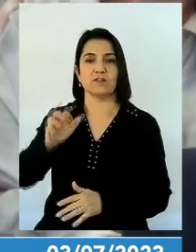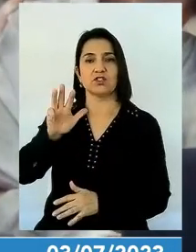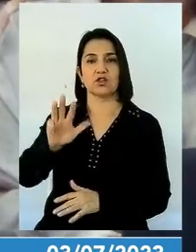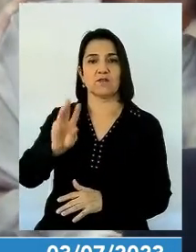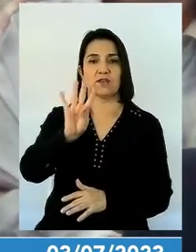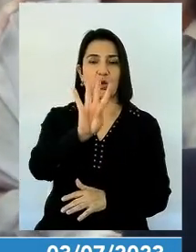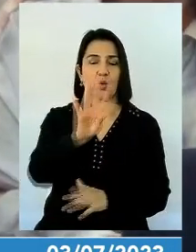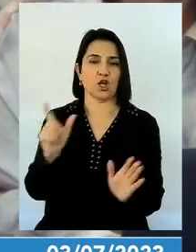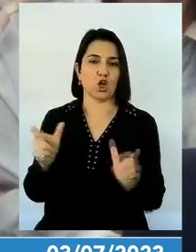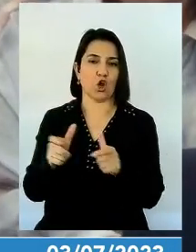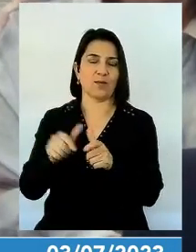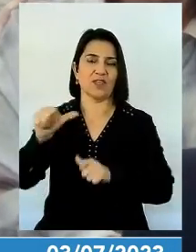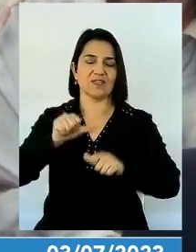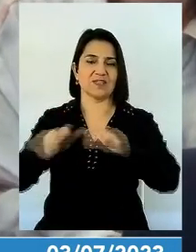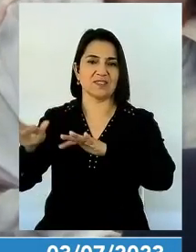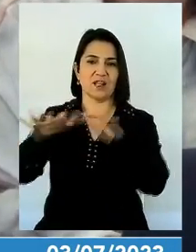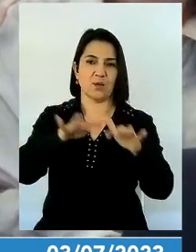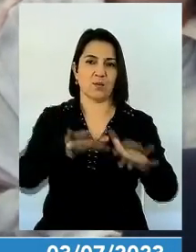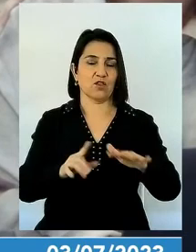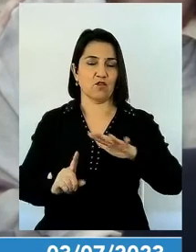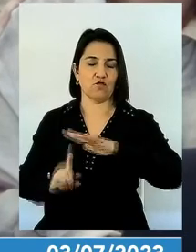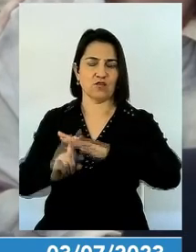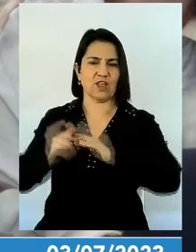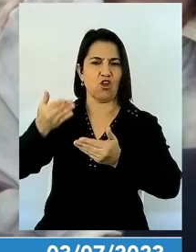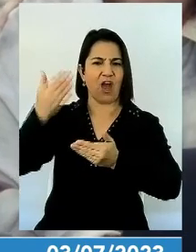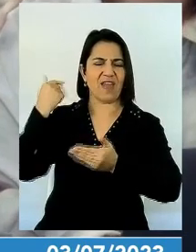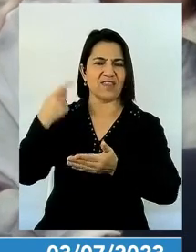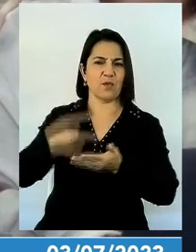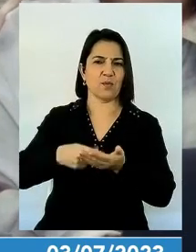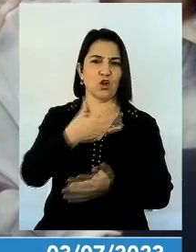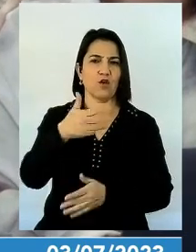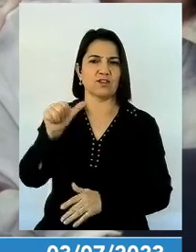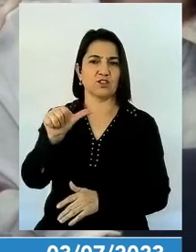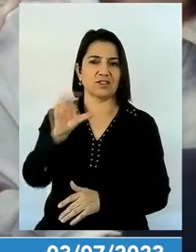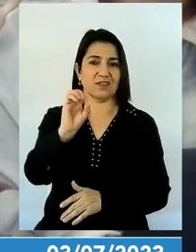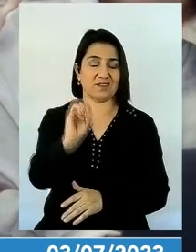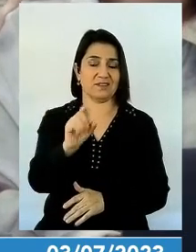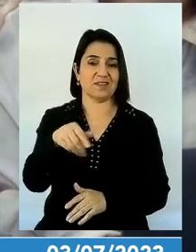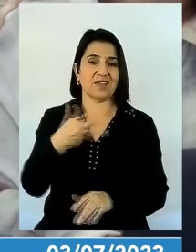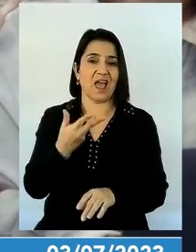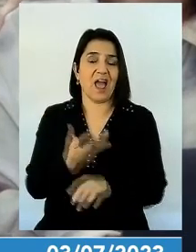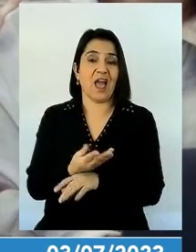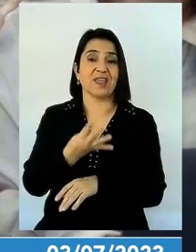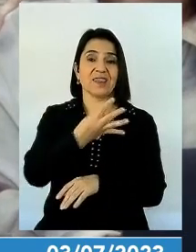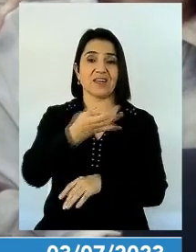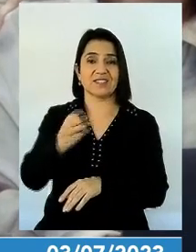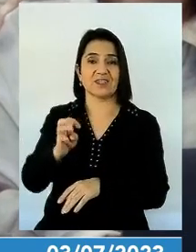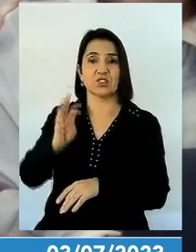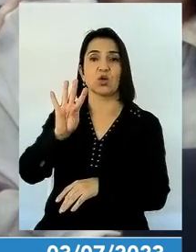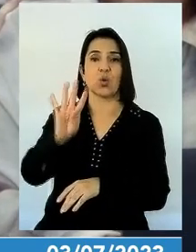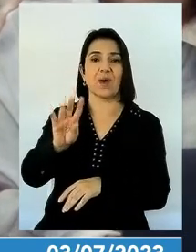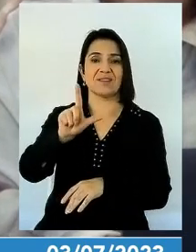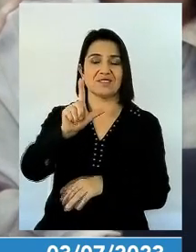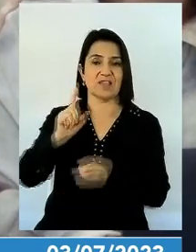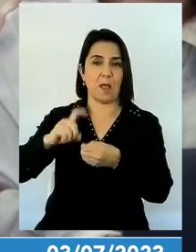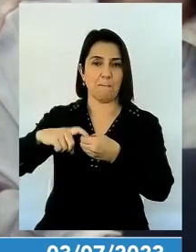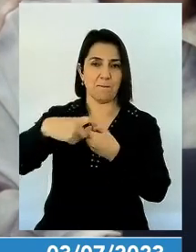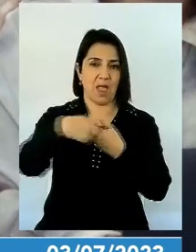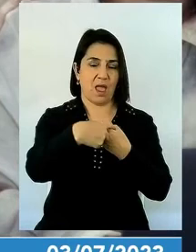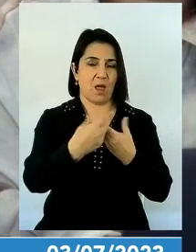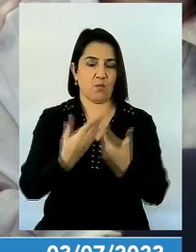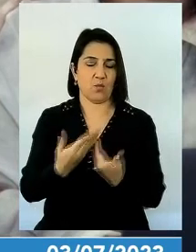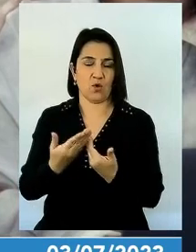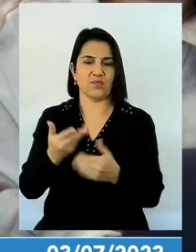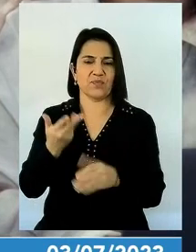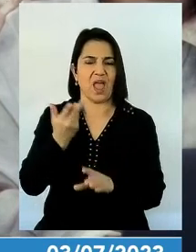año 1960. Actualmente contamos con 347 miembros y nosotros tenemos una misión muy clara, y esta misión